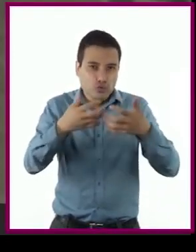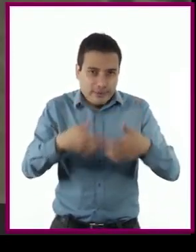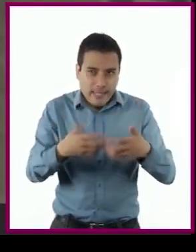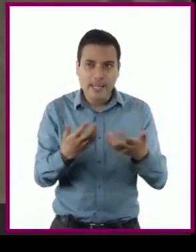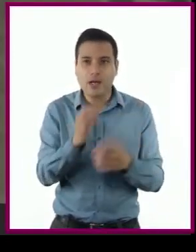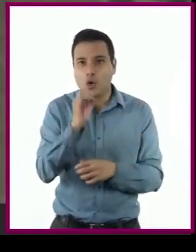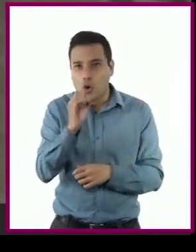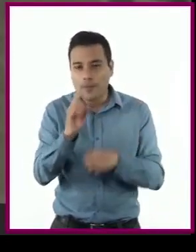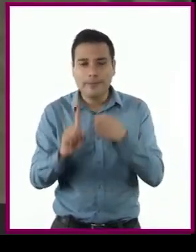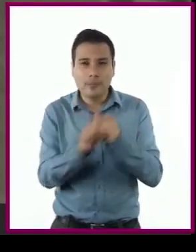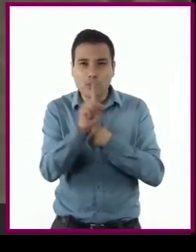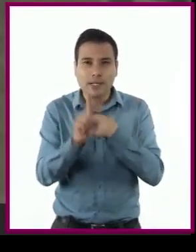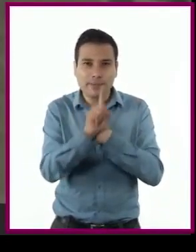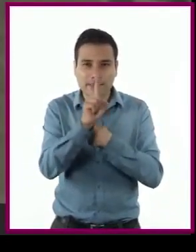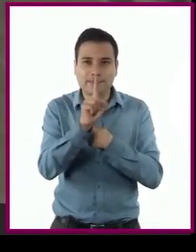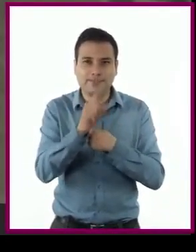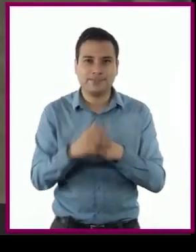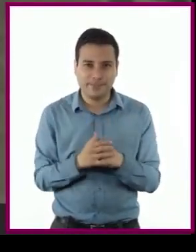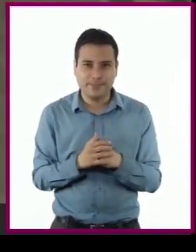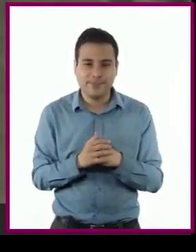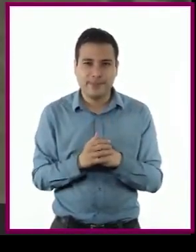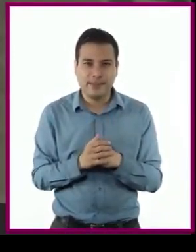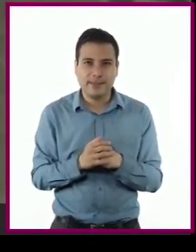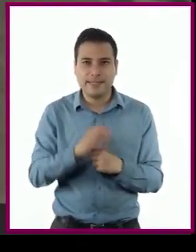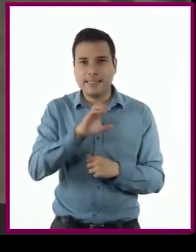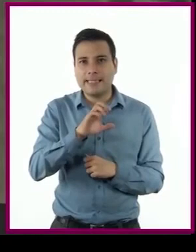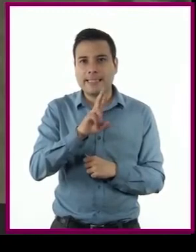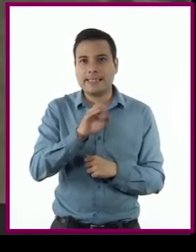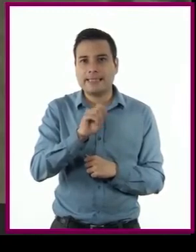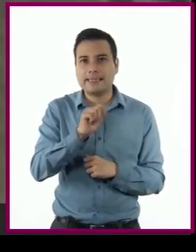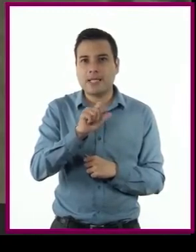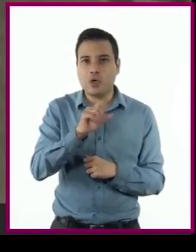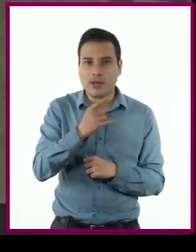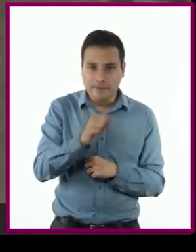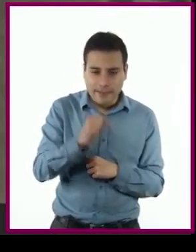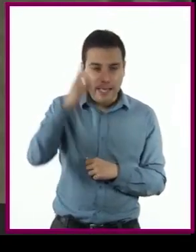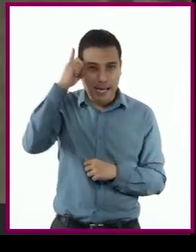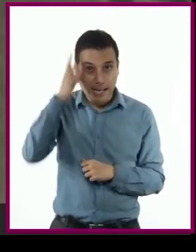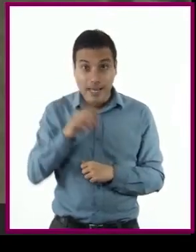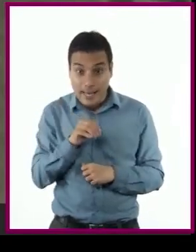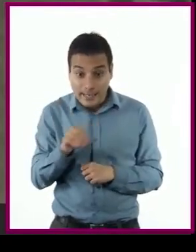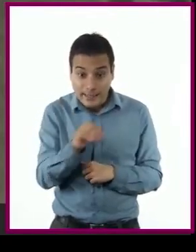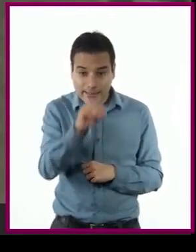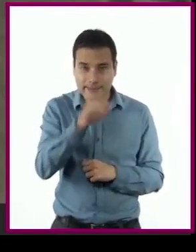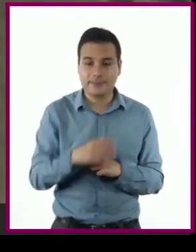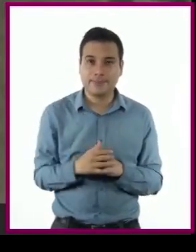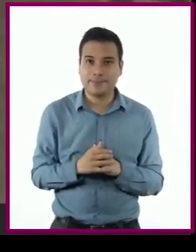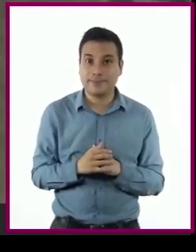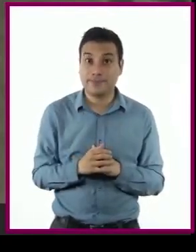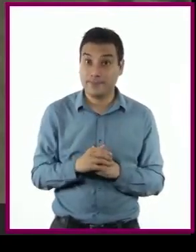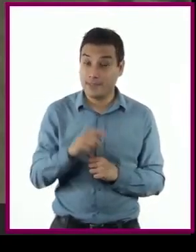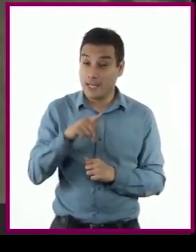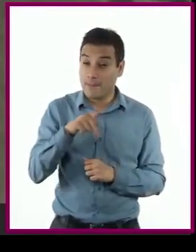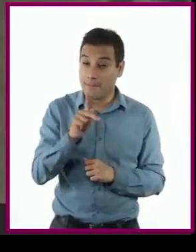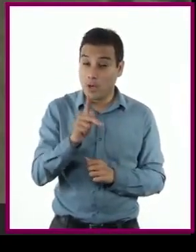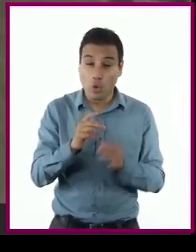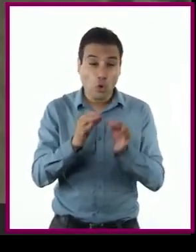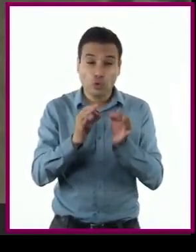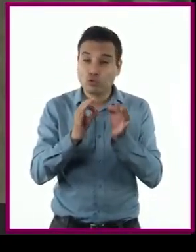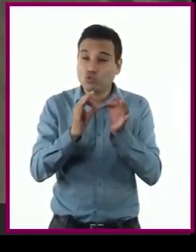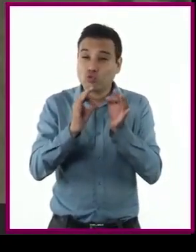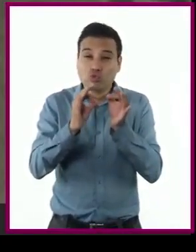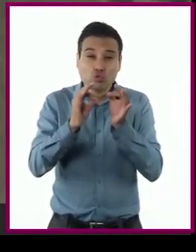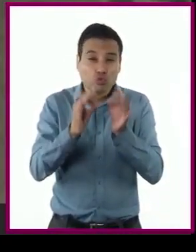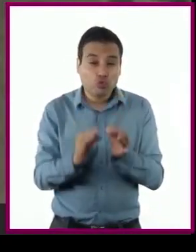como problemas de cristalografía o de ajedrez. Pero el auténtico reto fue